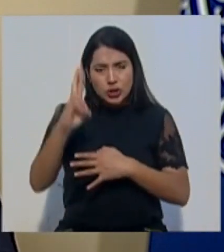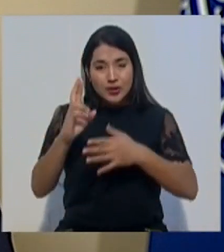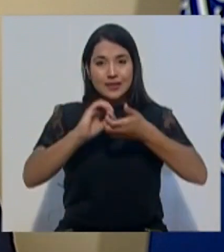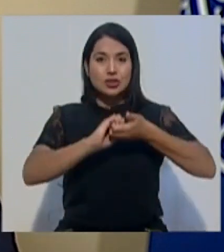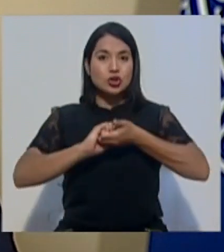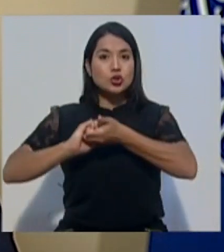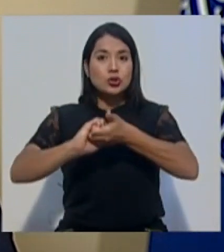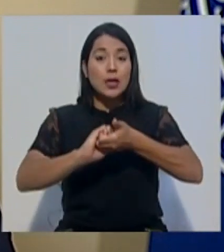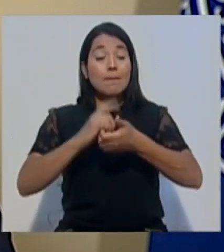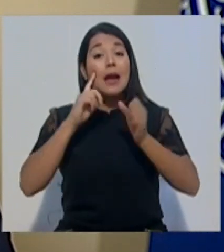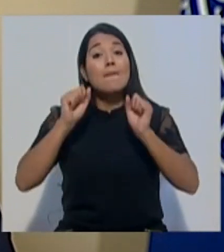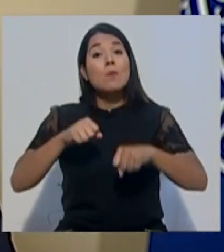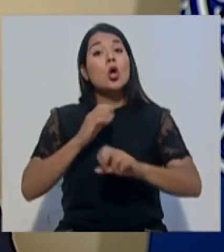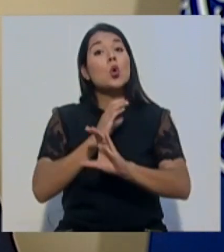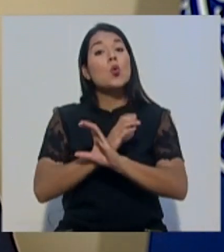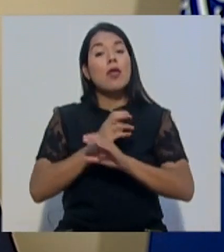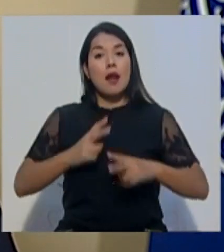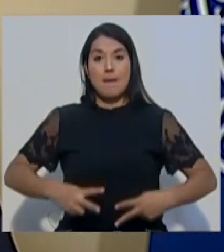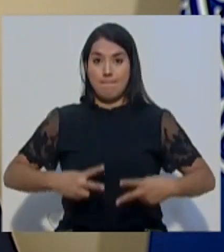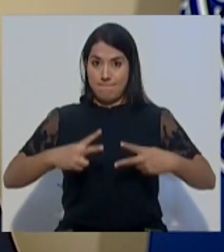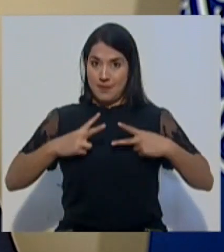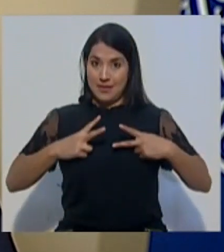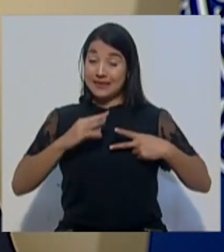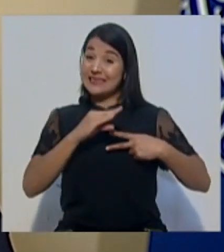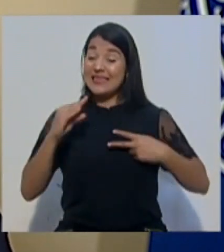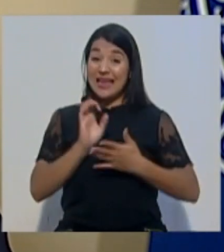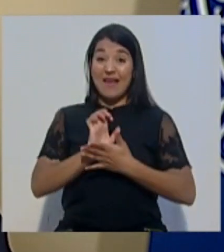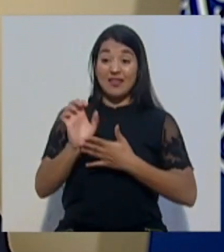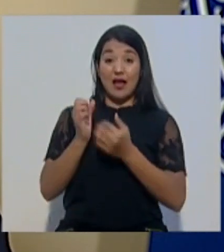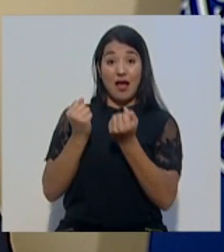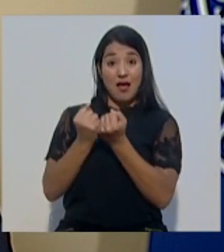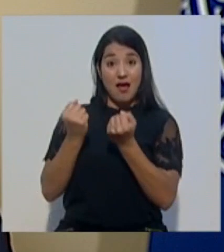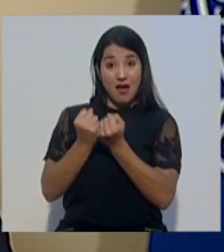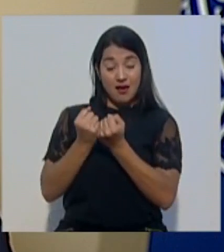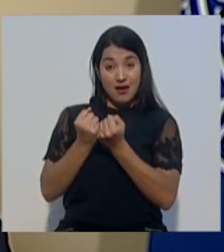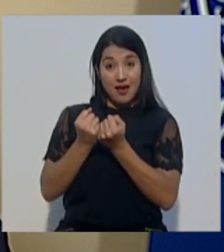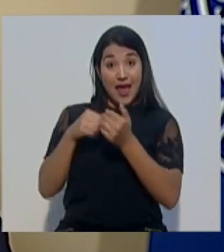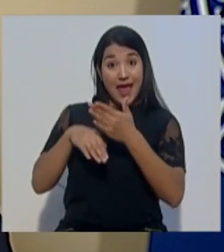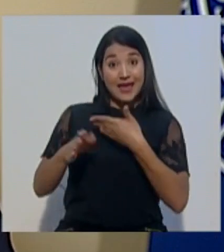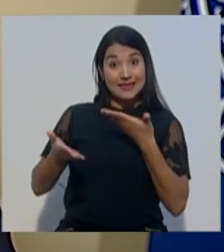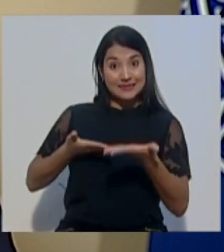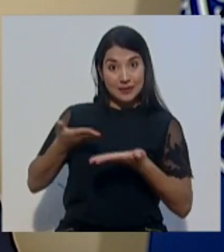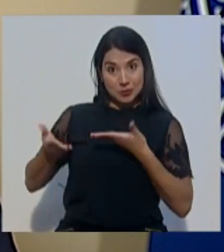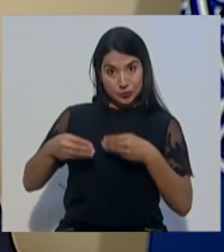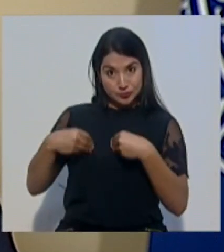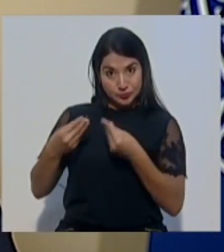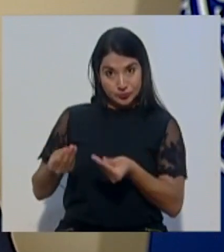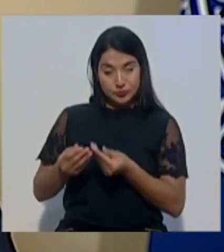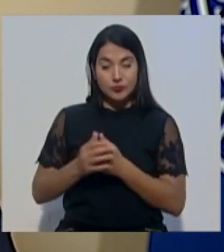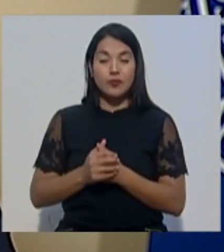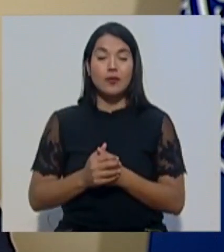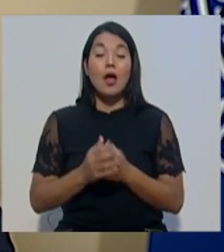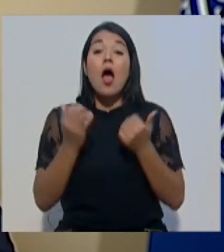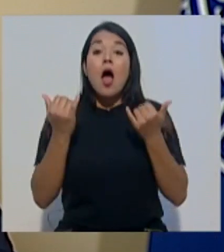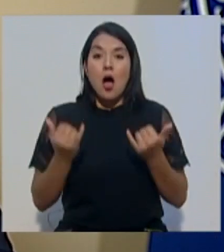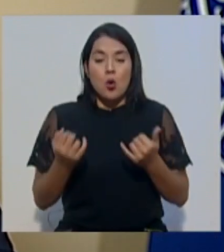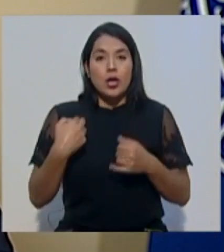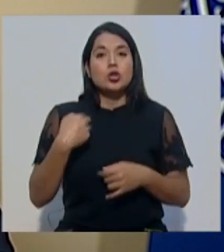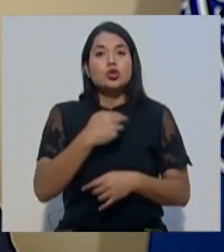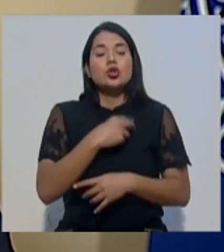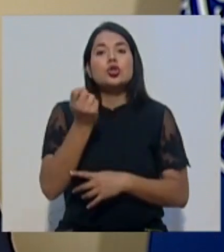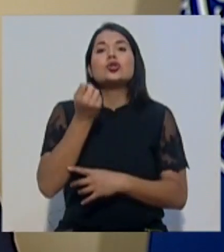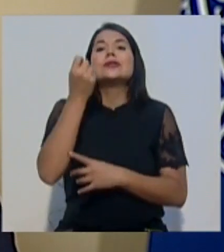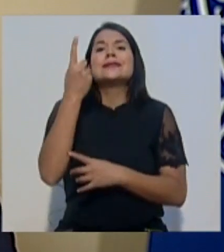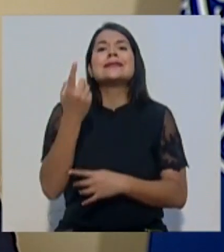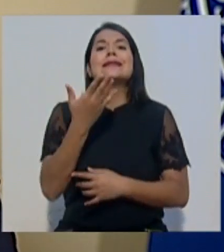vidas y que no caigamos en esa saturación. Ahora bien, entendemos que cada vez más